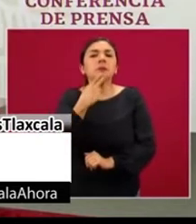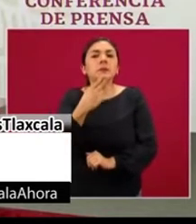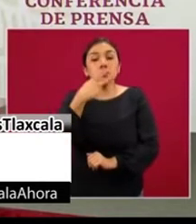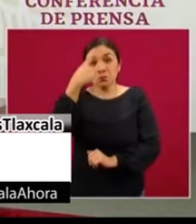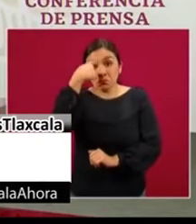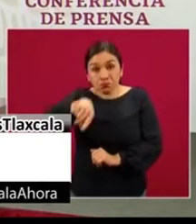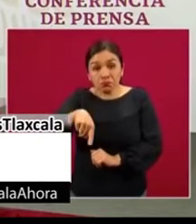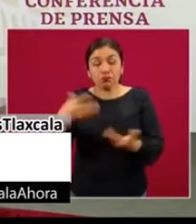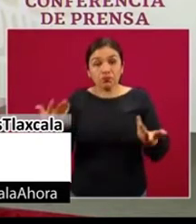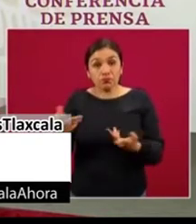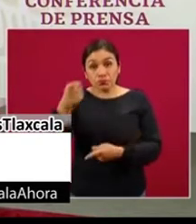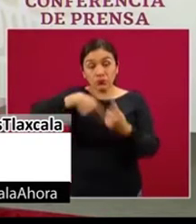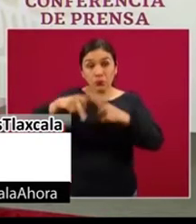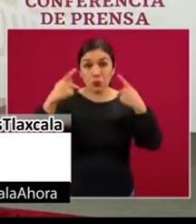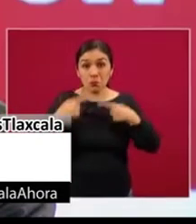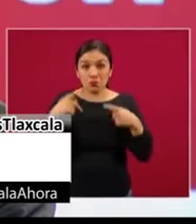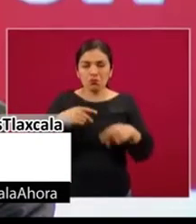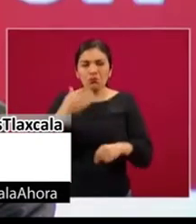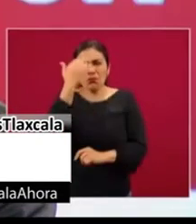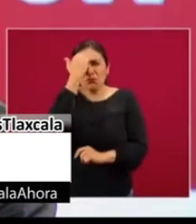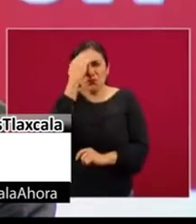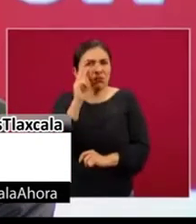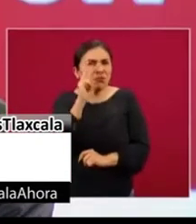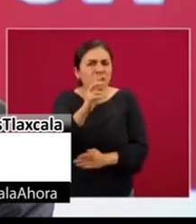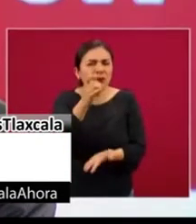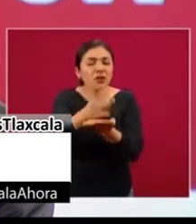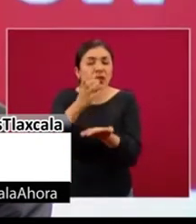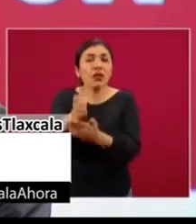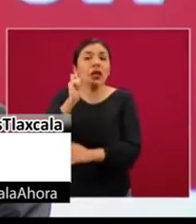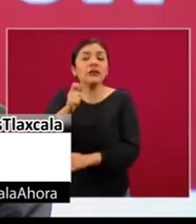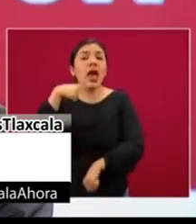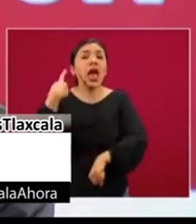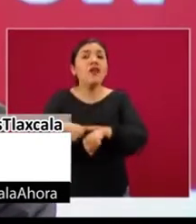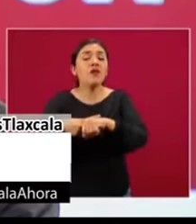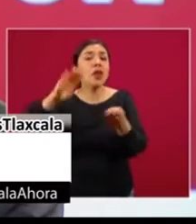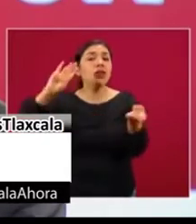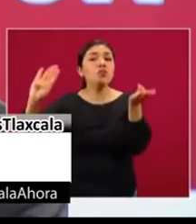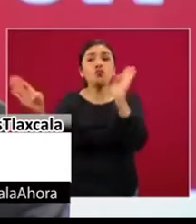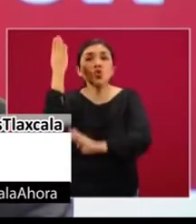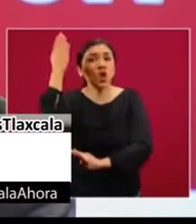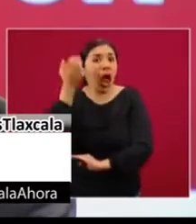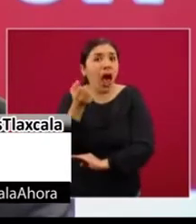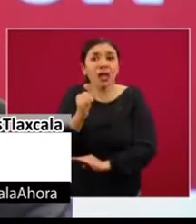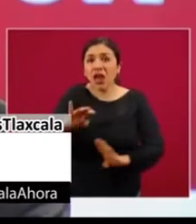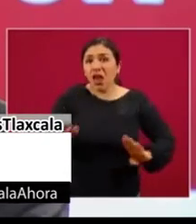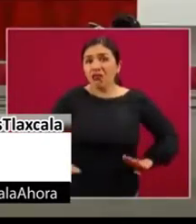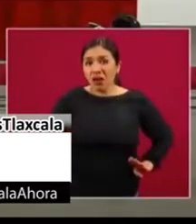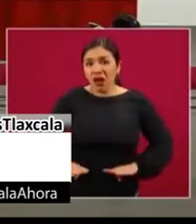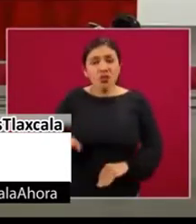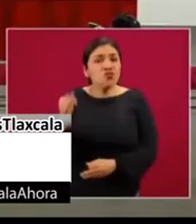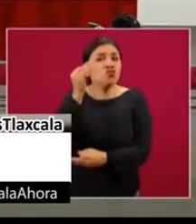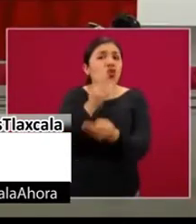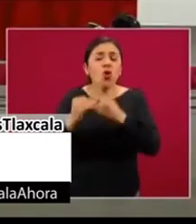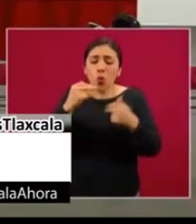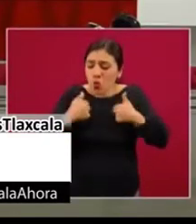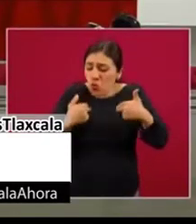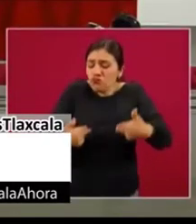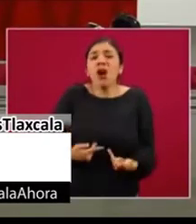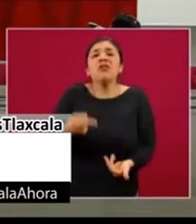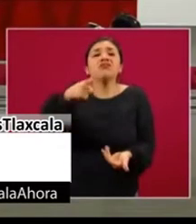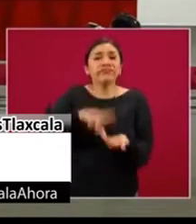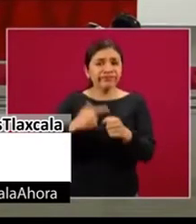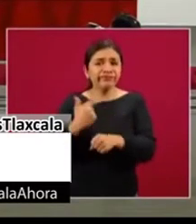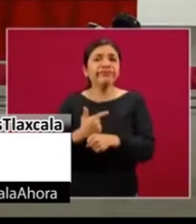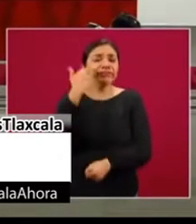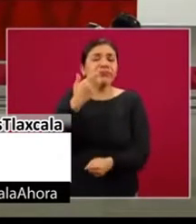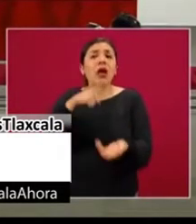desde finales de mayo. López-Gatell puntualizó que hasta el momento se observa una reducción de COVID-19, pero en cualquier momento podría surgir